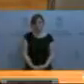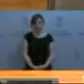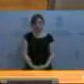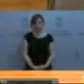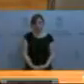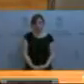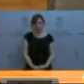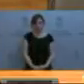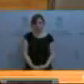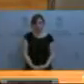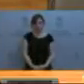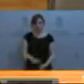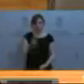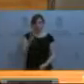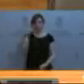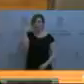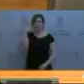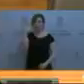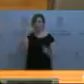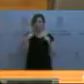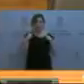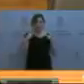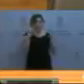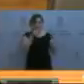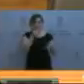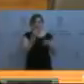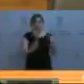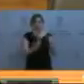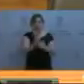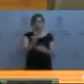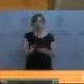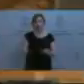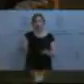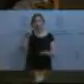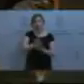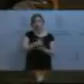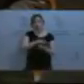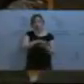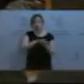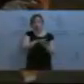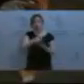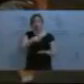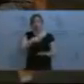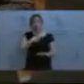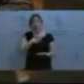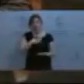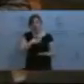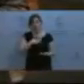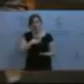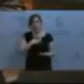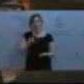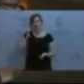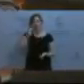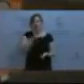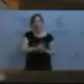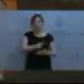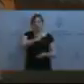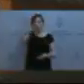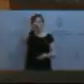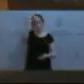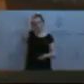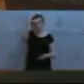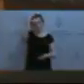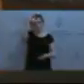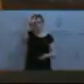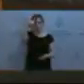Bueno, sí, presidente, señoría, buenos días. Volvemos al patrimonio y a la cultura